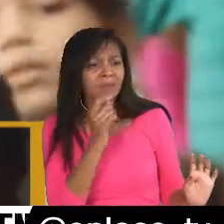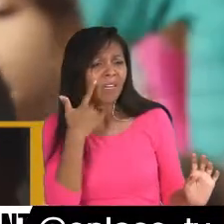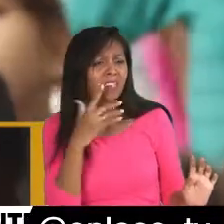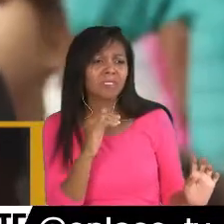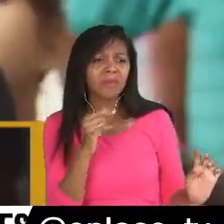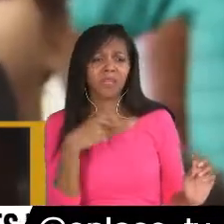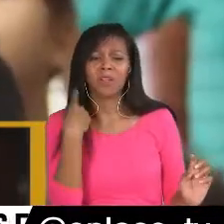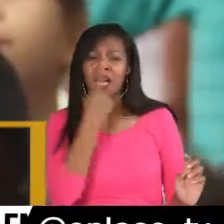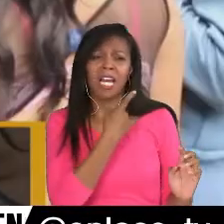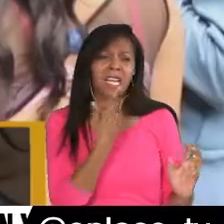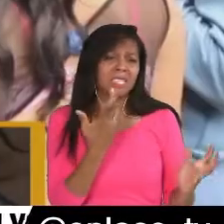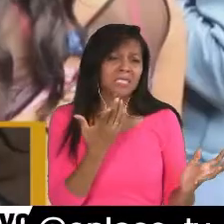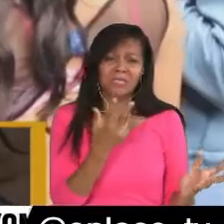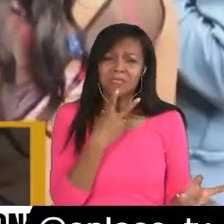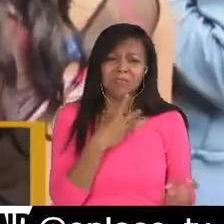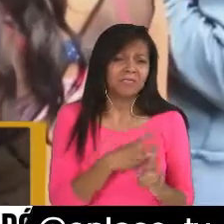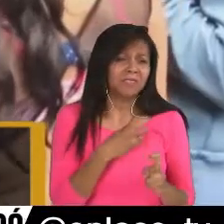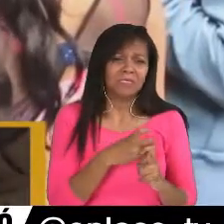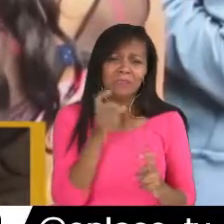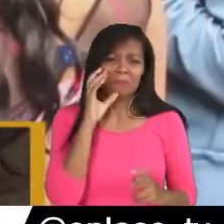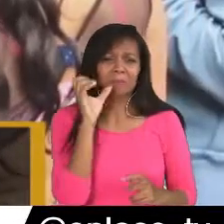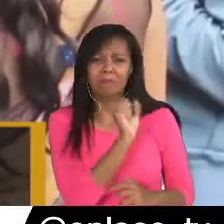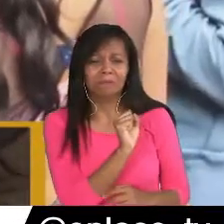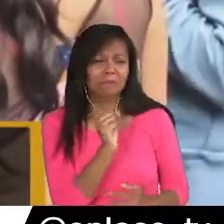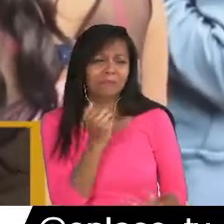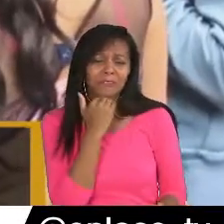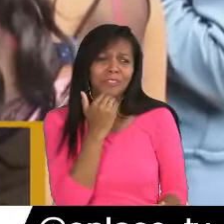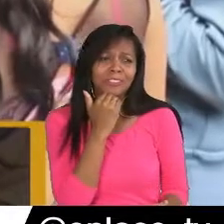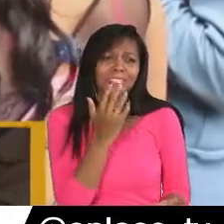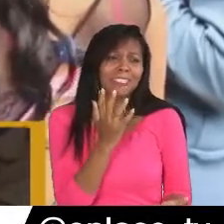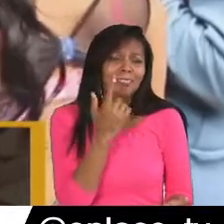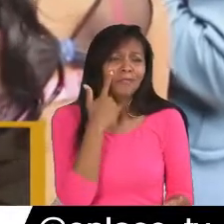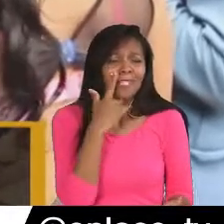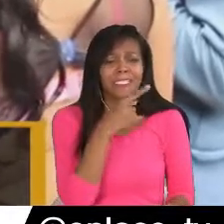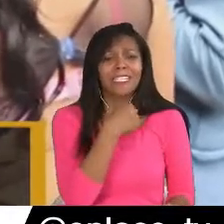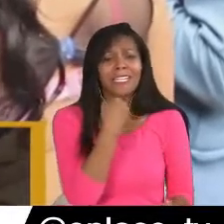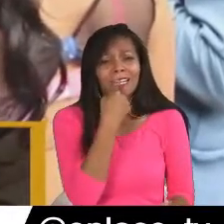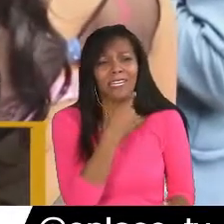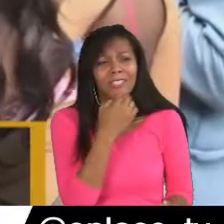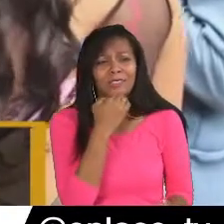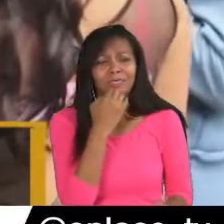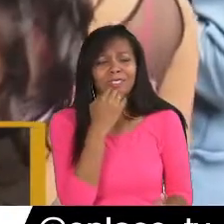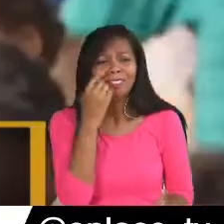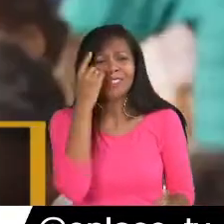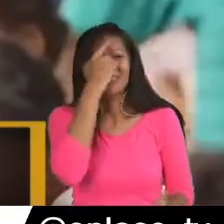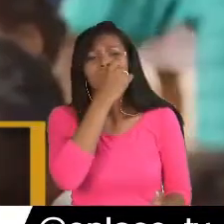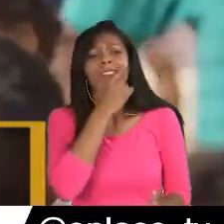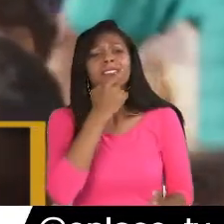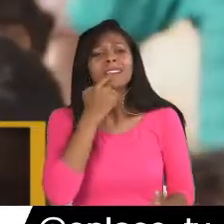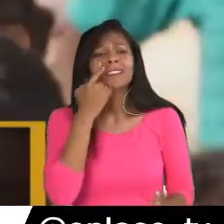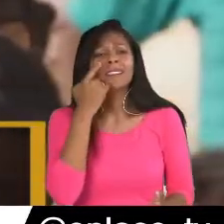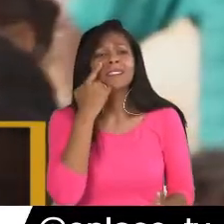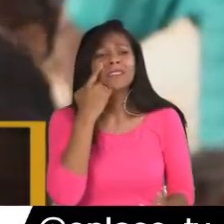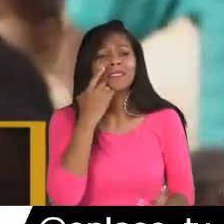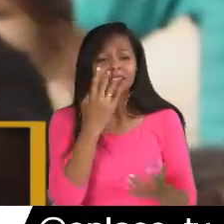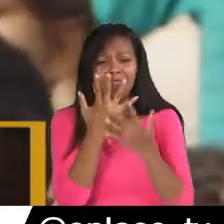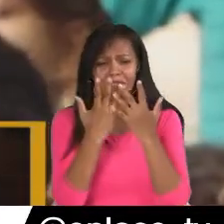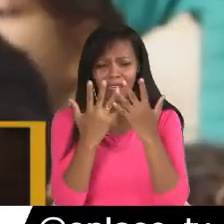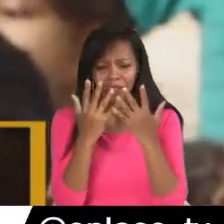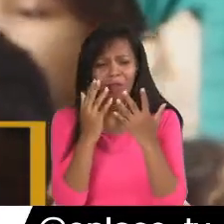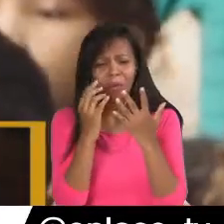bien, no se ve bien. Y, o sea, hay que verle la cara como de arriba, pero así parece que los dejo si fuera